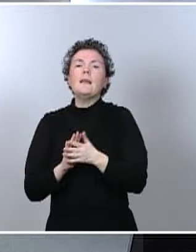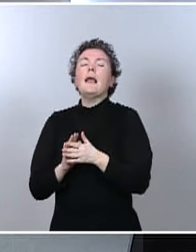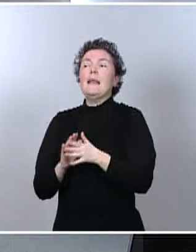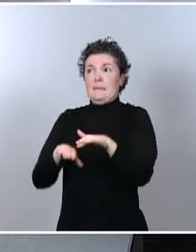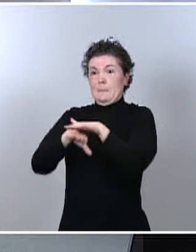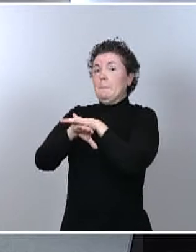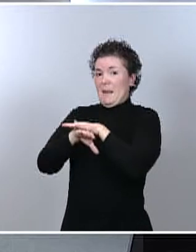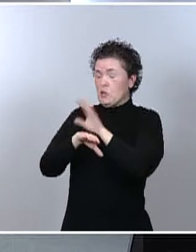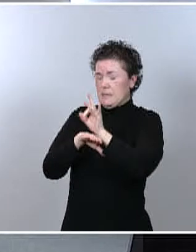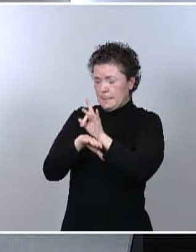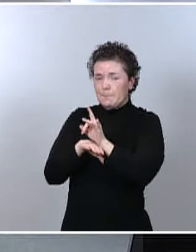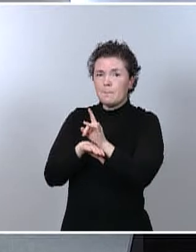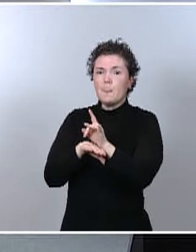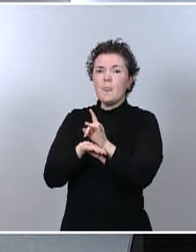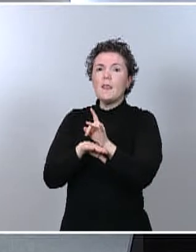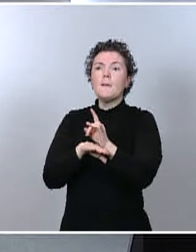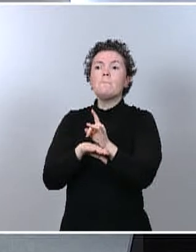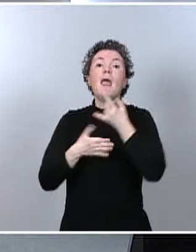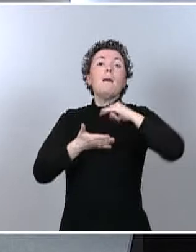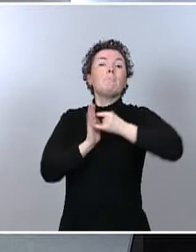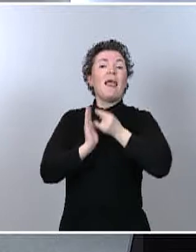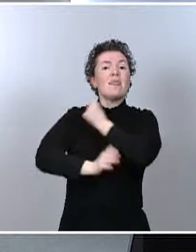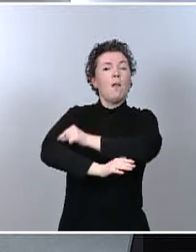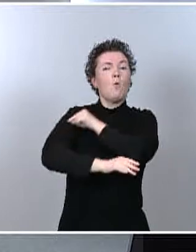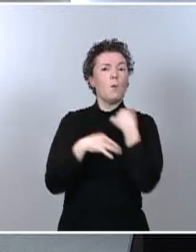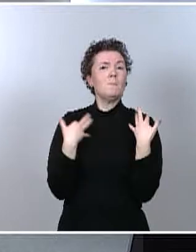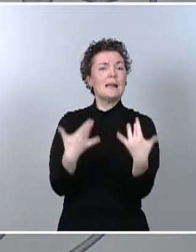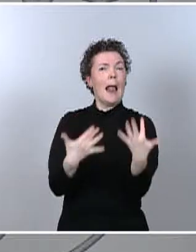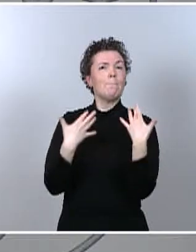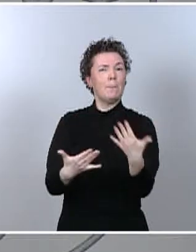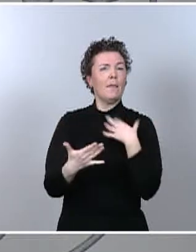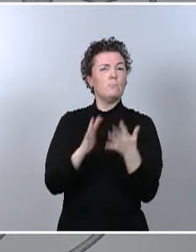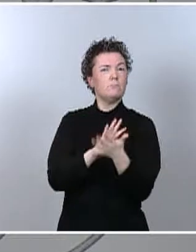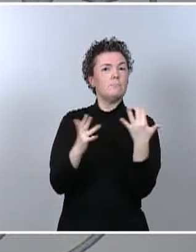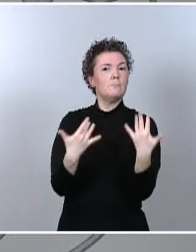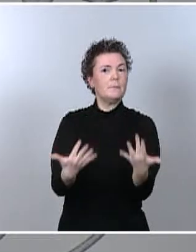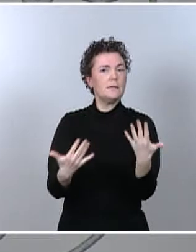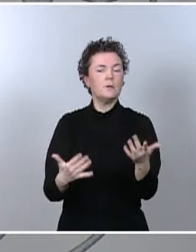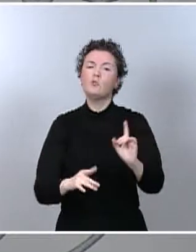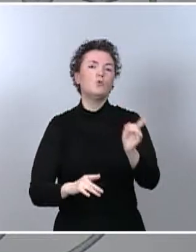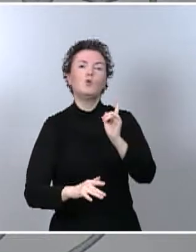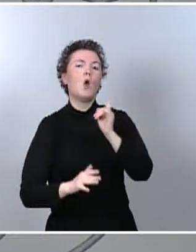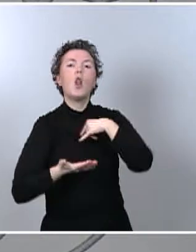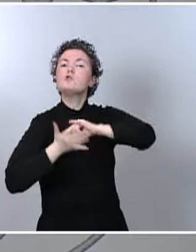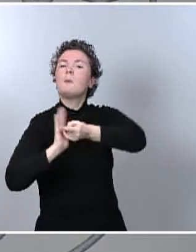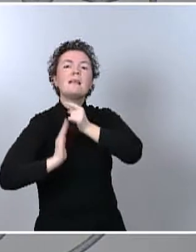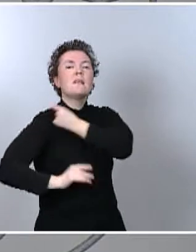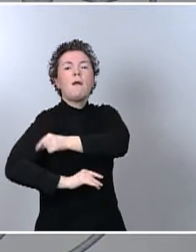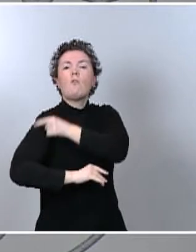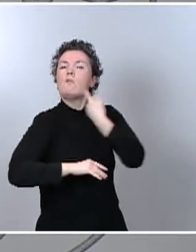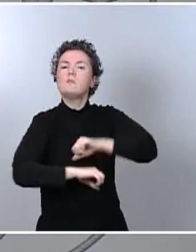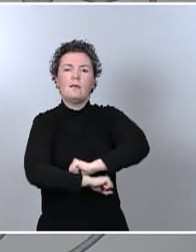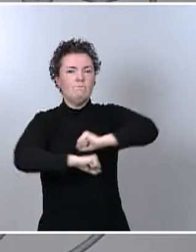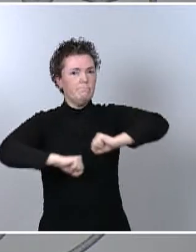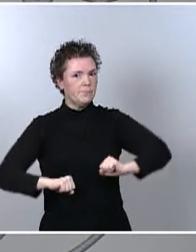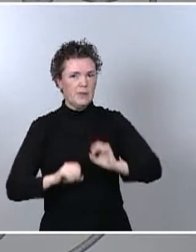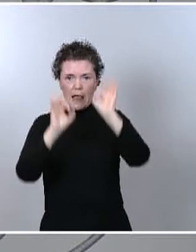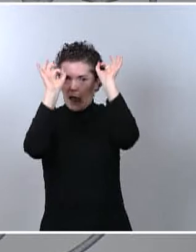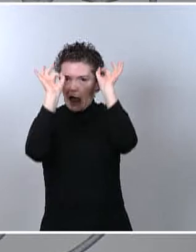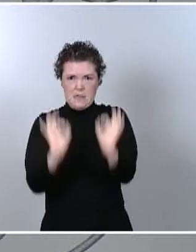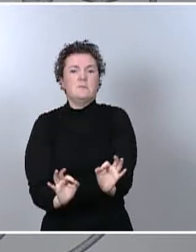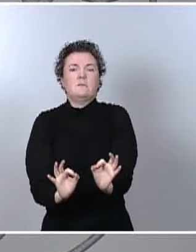van a plantear otras nuevas para las próximas semanas. Gracias. No estoy seguro de haber entendido la pregunta. ¿A qué medidas se refería? ¿O por qué medidas me